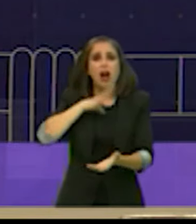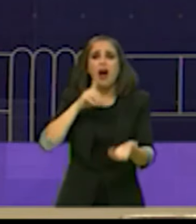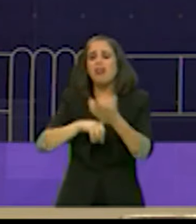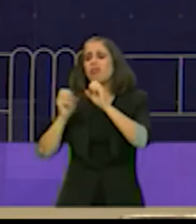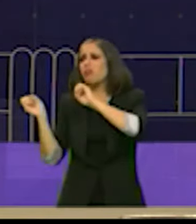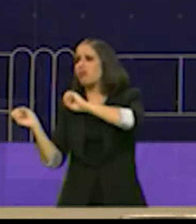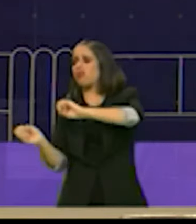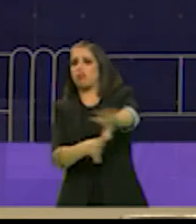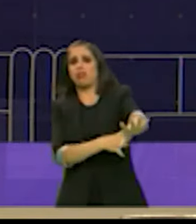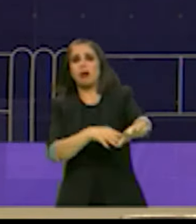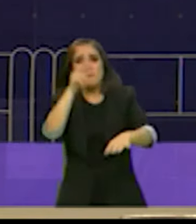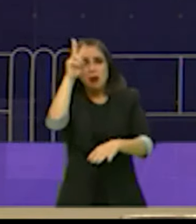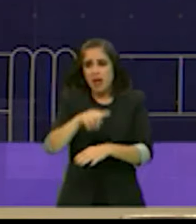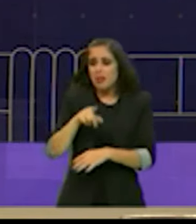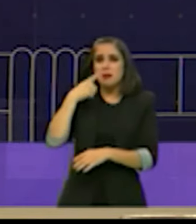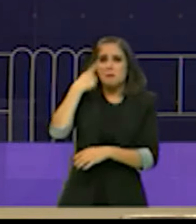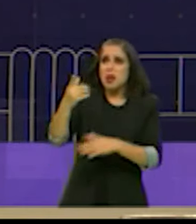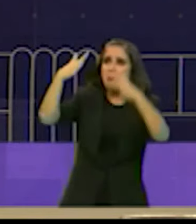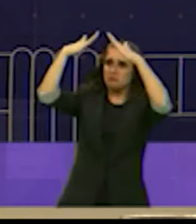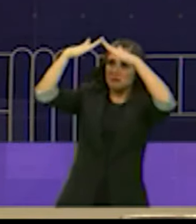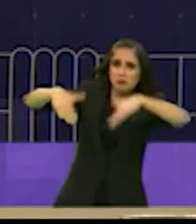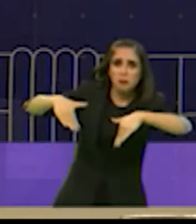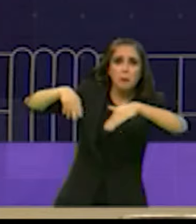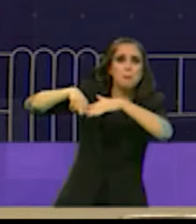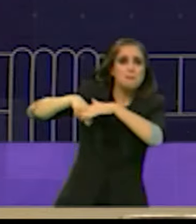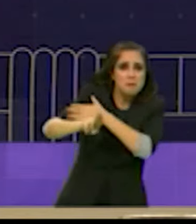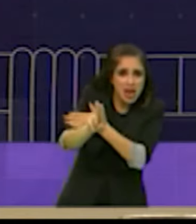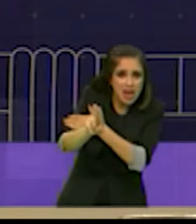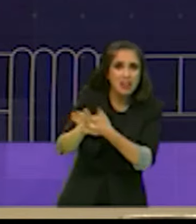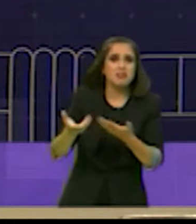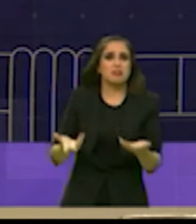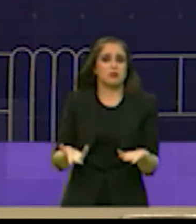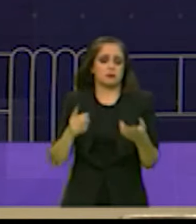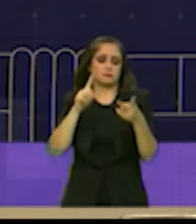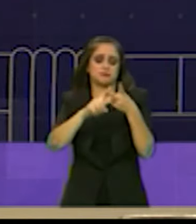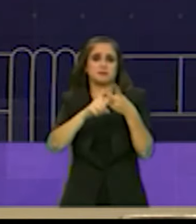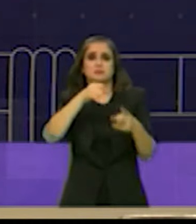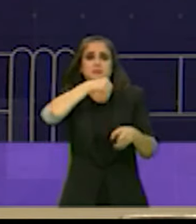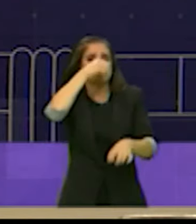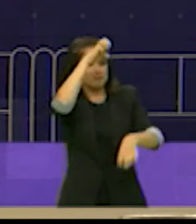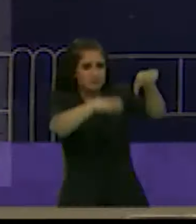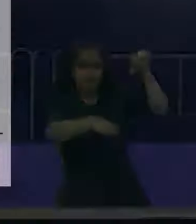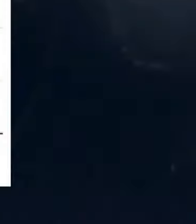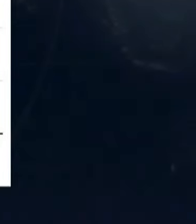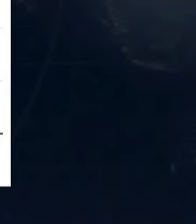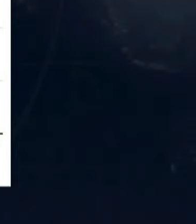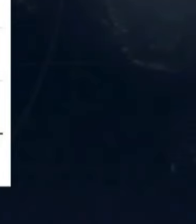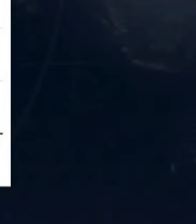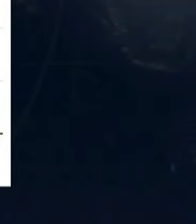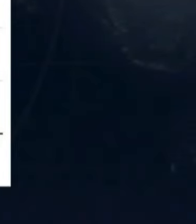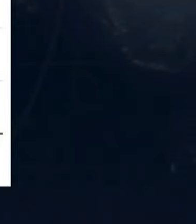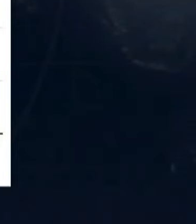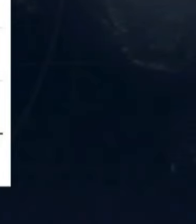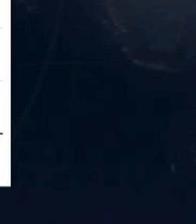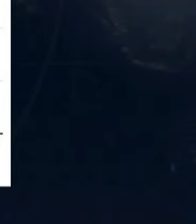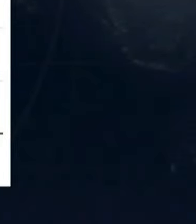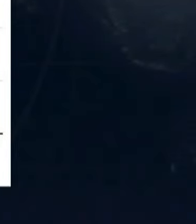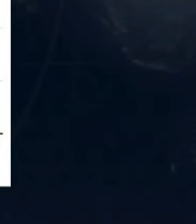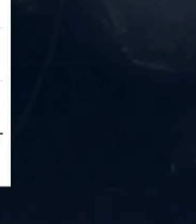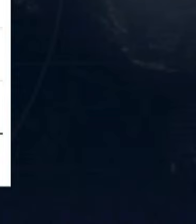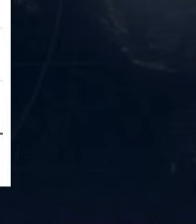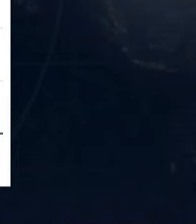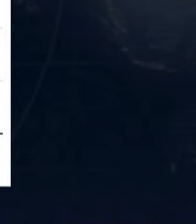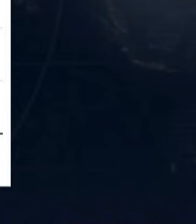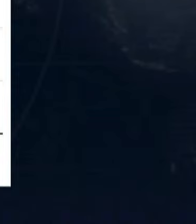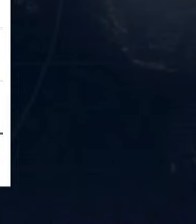6%. Le ganan los indefinidos. O sea, los indefinidos son 15% y luego Salomón Chertorivsky se va al 6%.